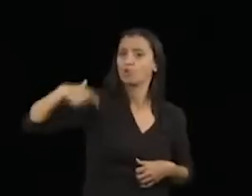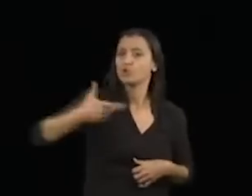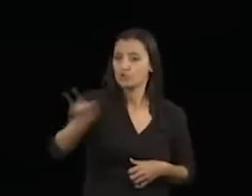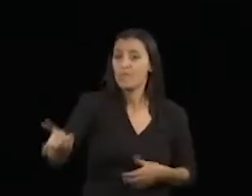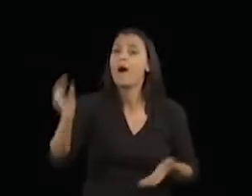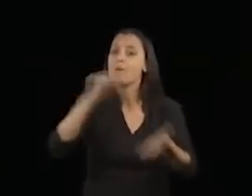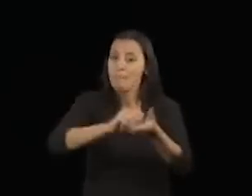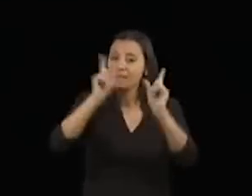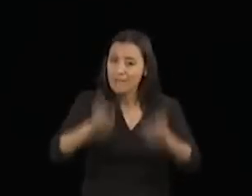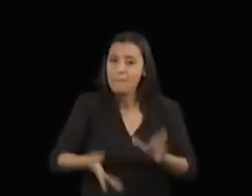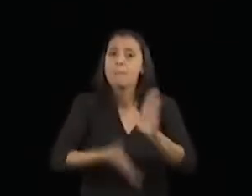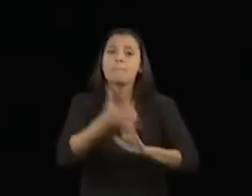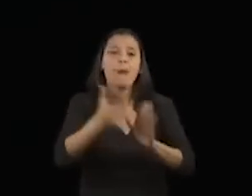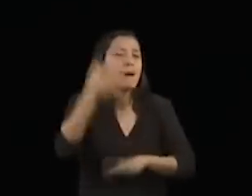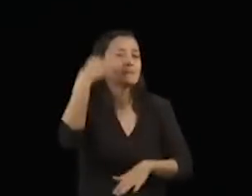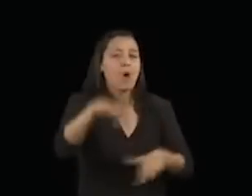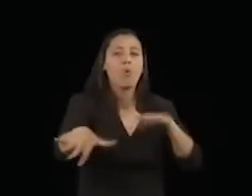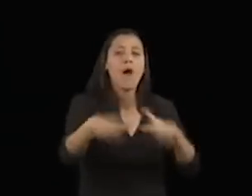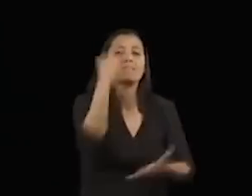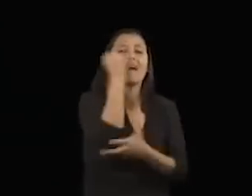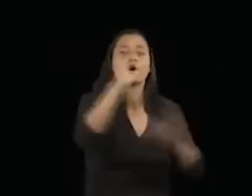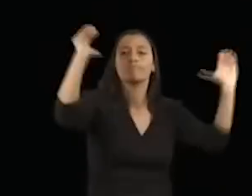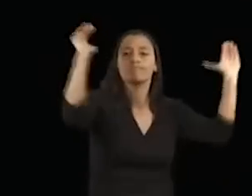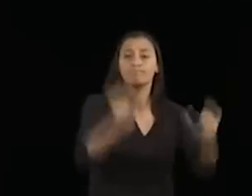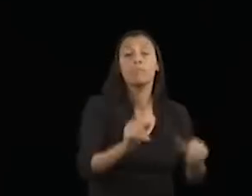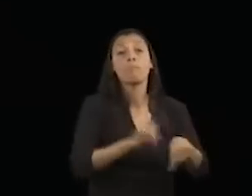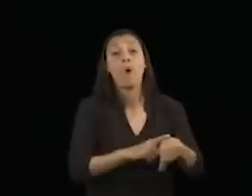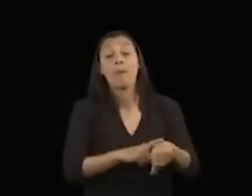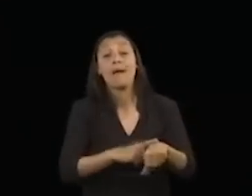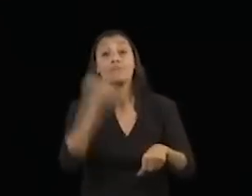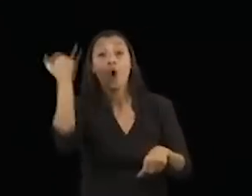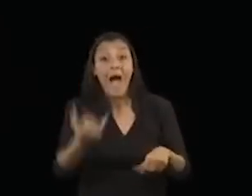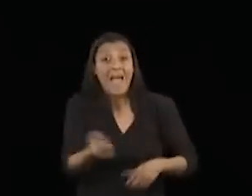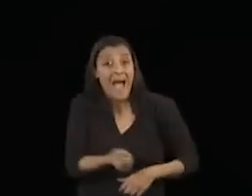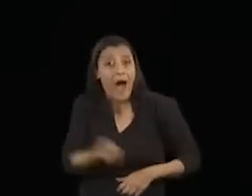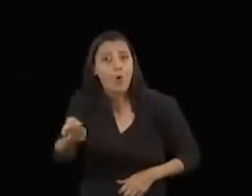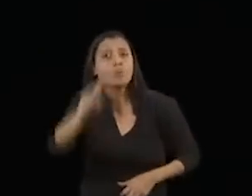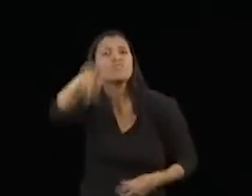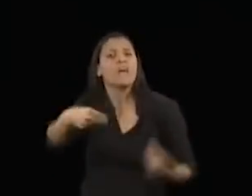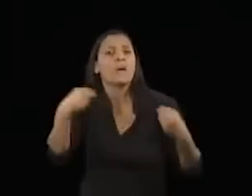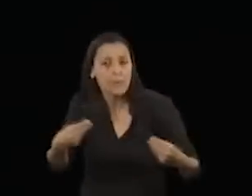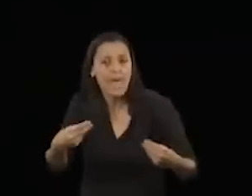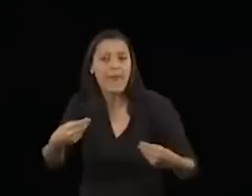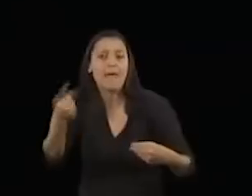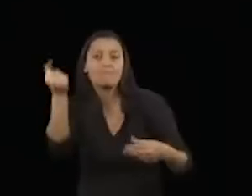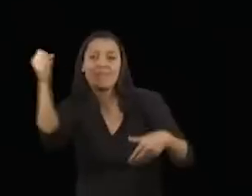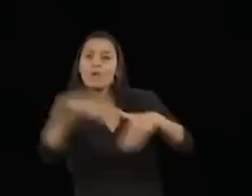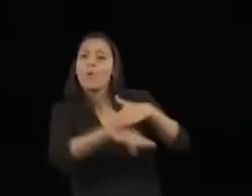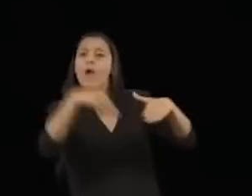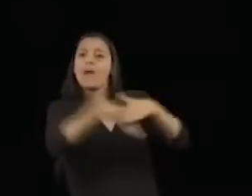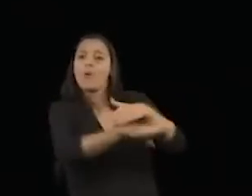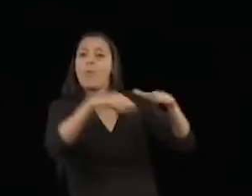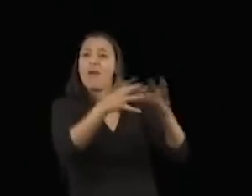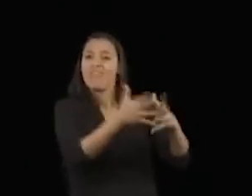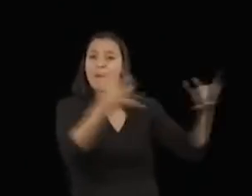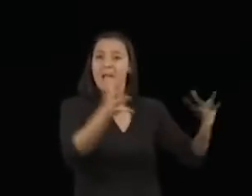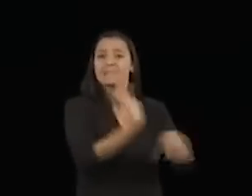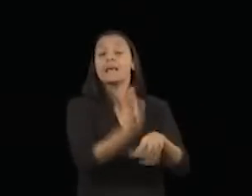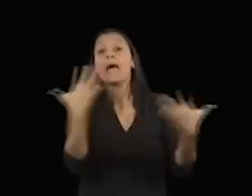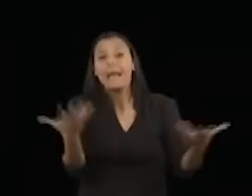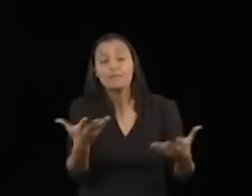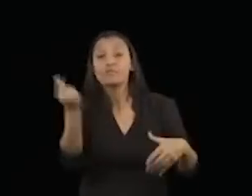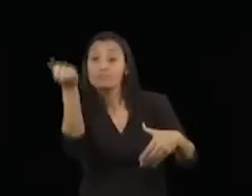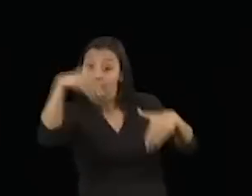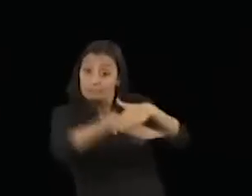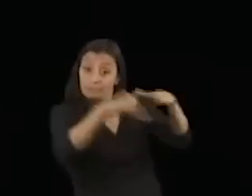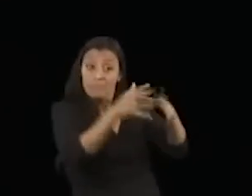actividad. Cuando ustedes hacen un ajuste, el ajuste, digamos, lo que hace es aumentar el ahorro. Entonces, si ese aumento del ahorro no